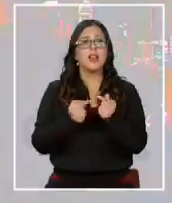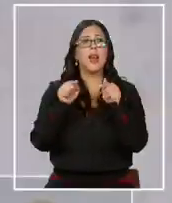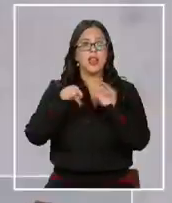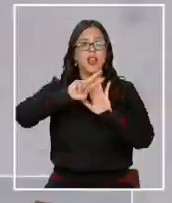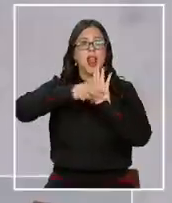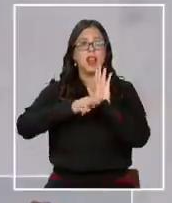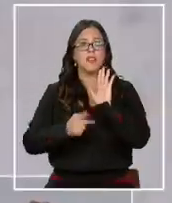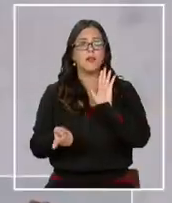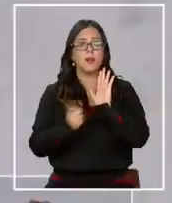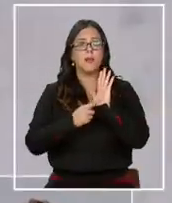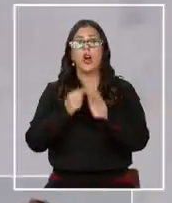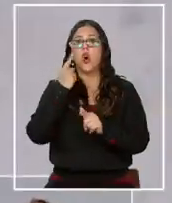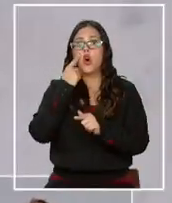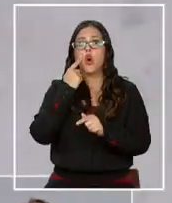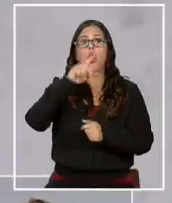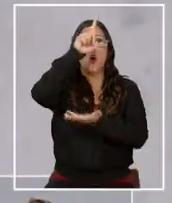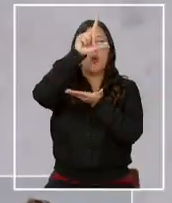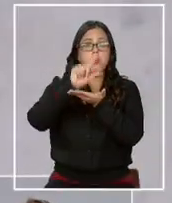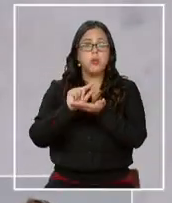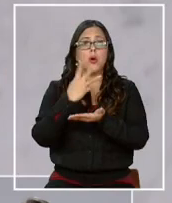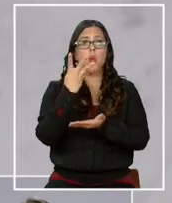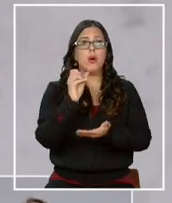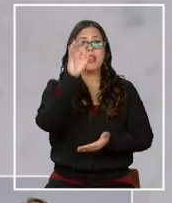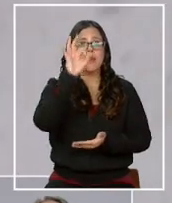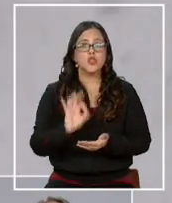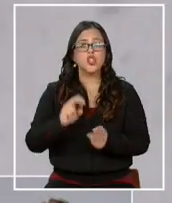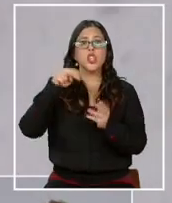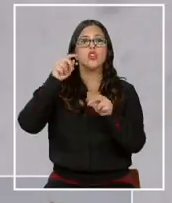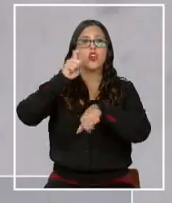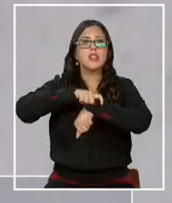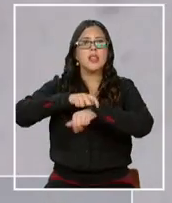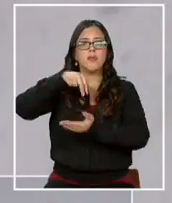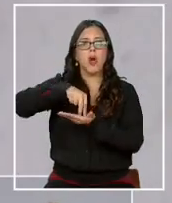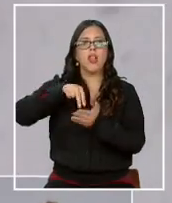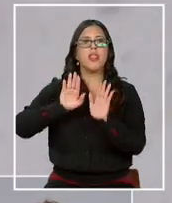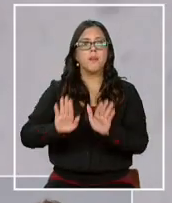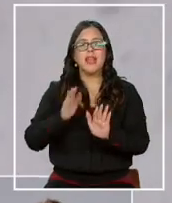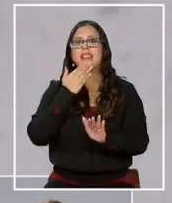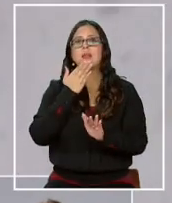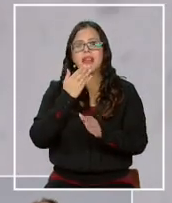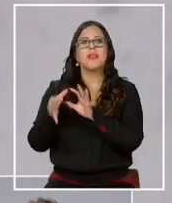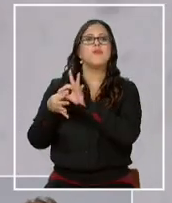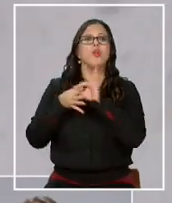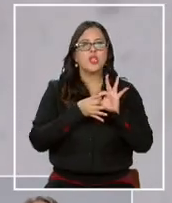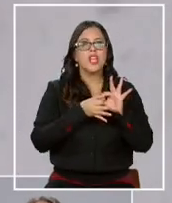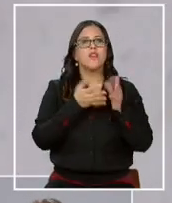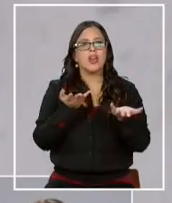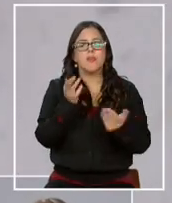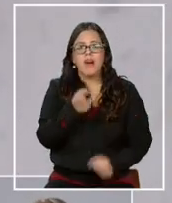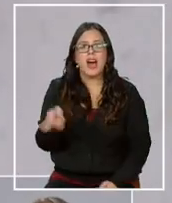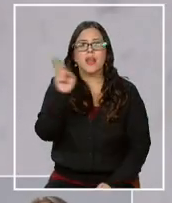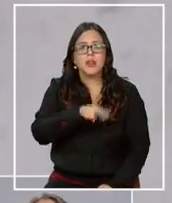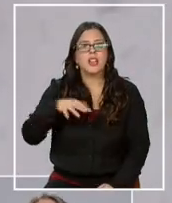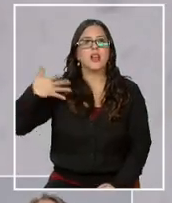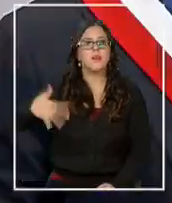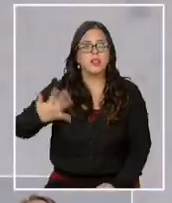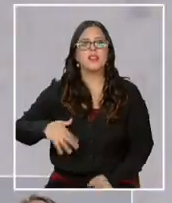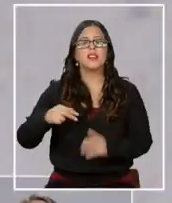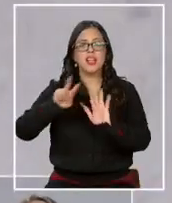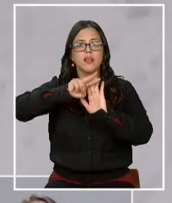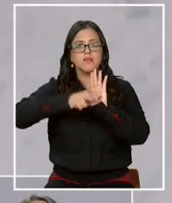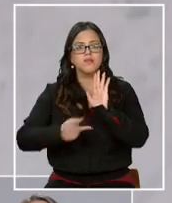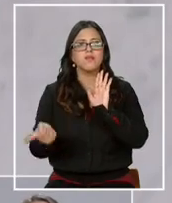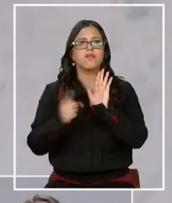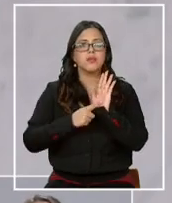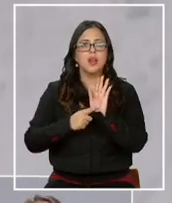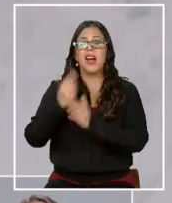reforma. Reducir en un 40% los tiempos de espera, y es una razón más para insistir en la importancia de la reforma tributaria.